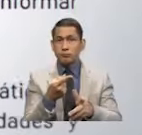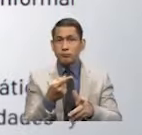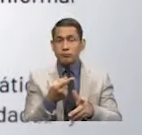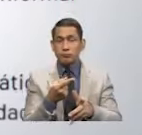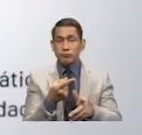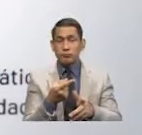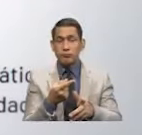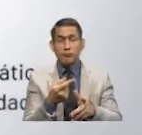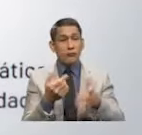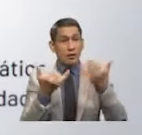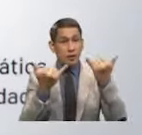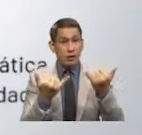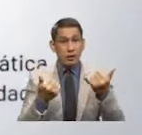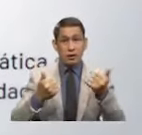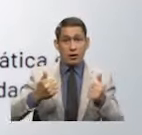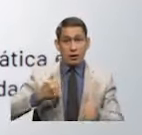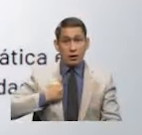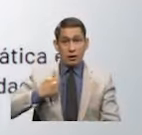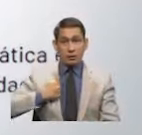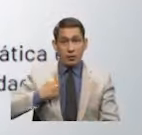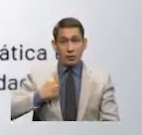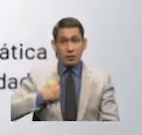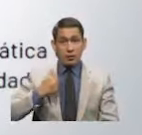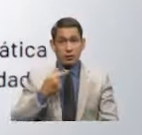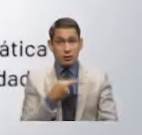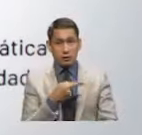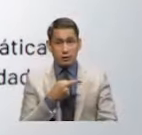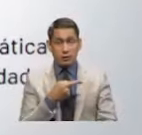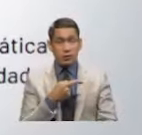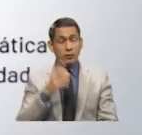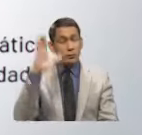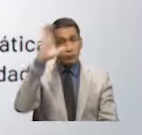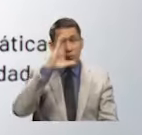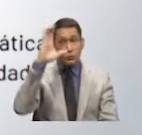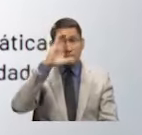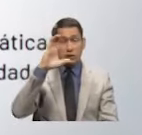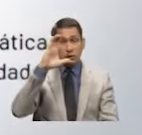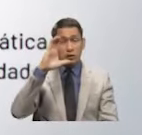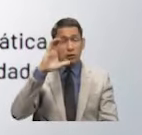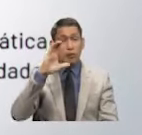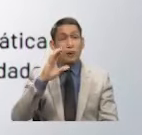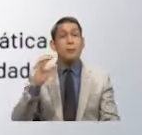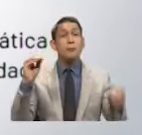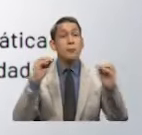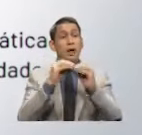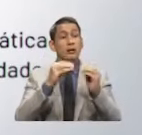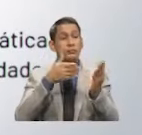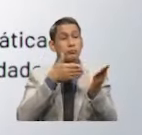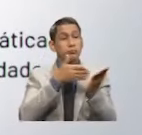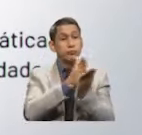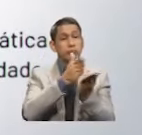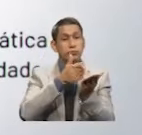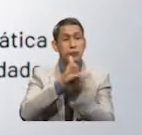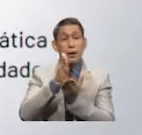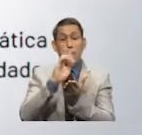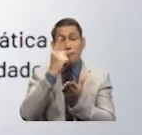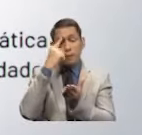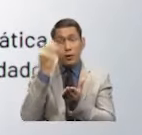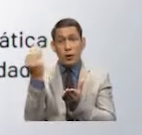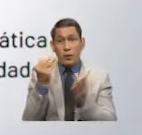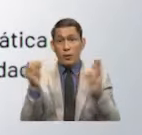misión diplomática en Canadá señalan que buscan abrir nuevas vías de acceso a oportunidades y conocimientos, contribuyendo